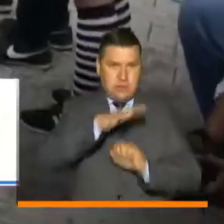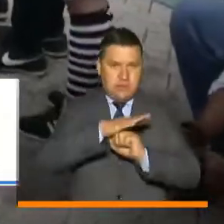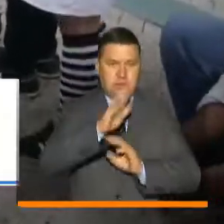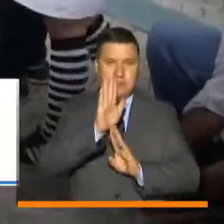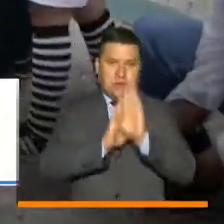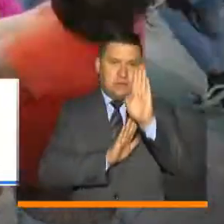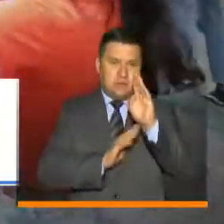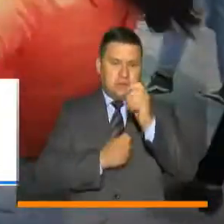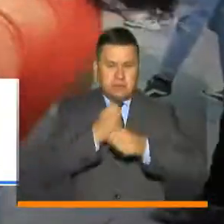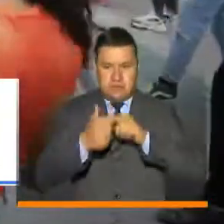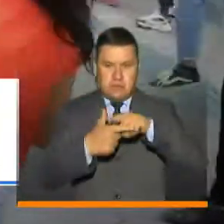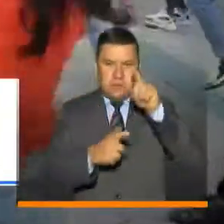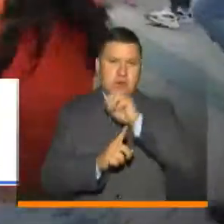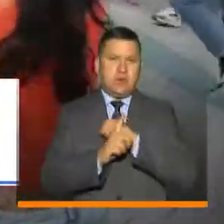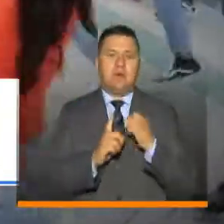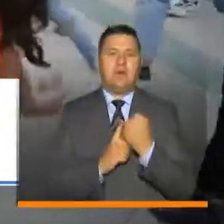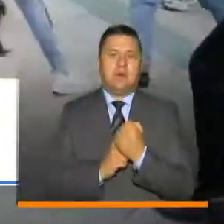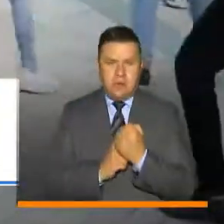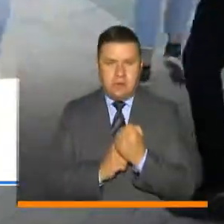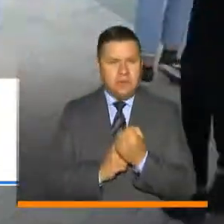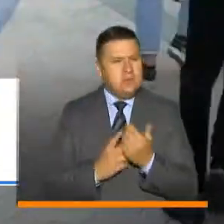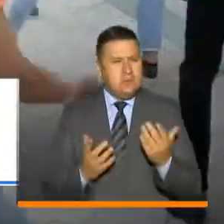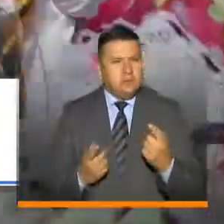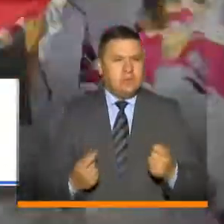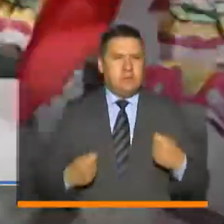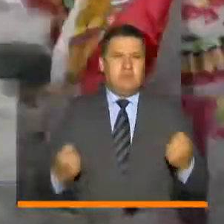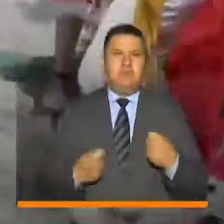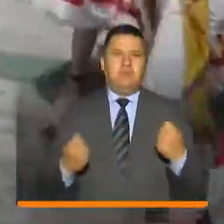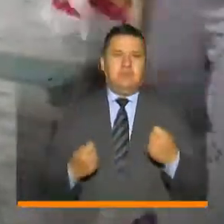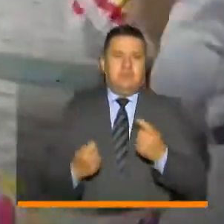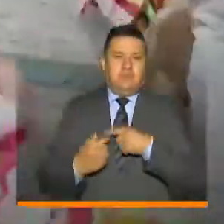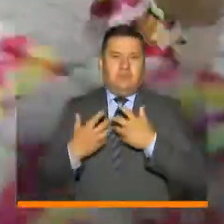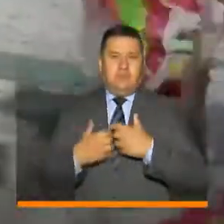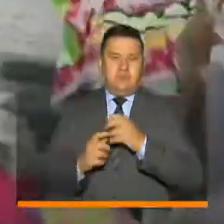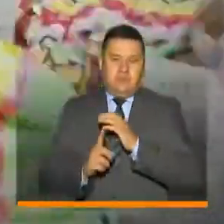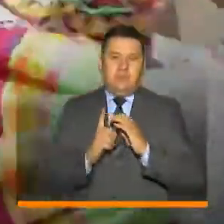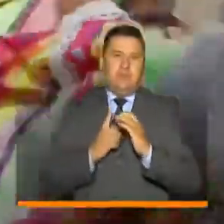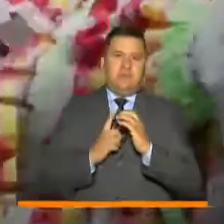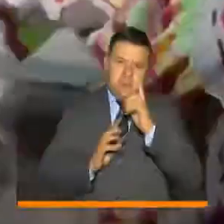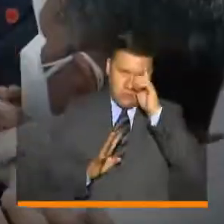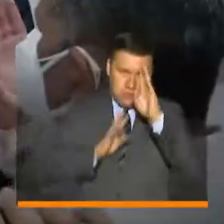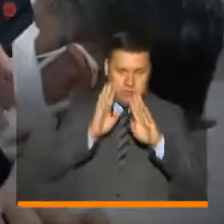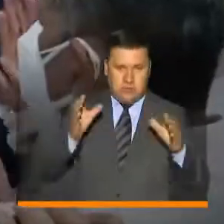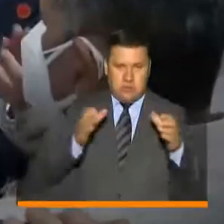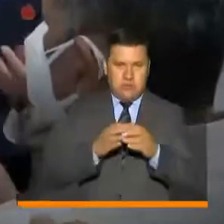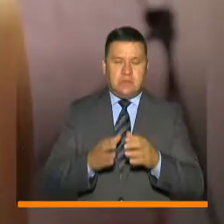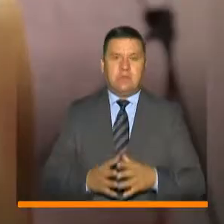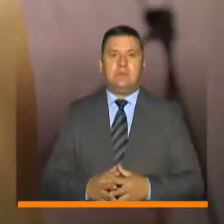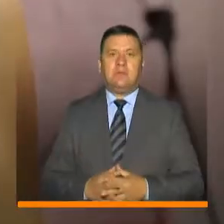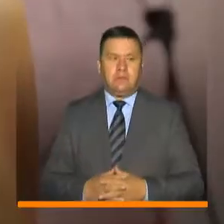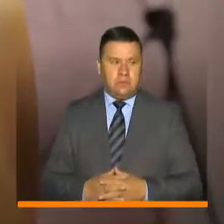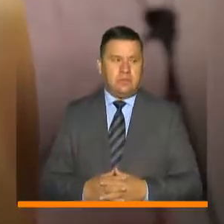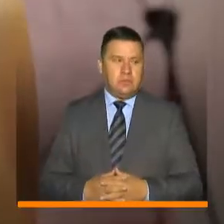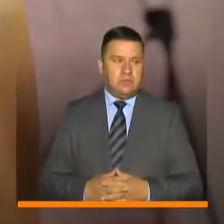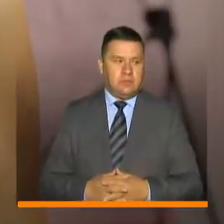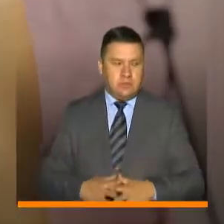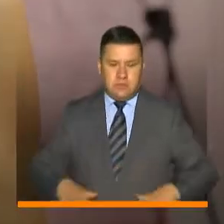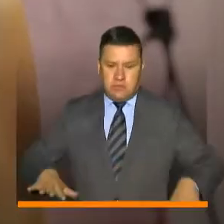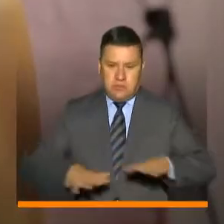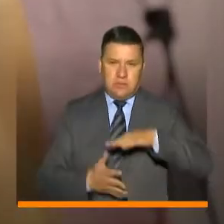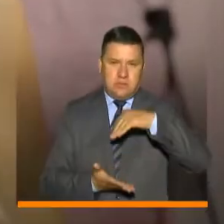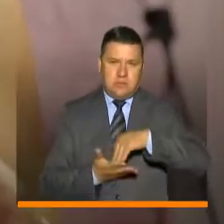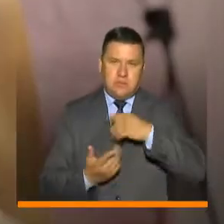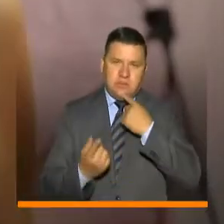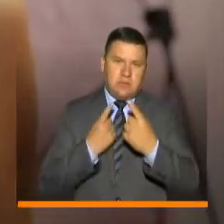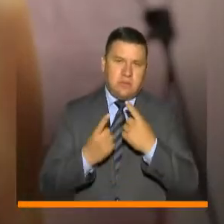cultural, económico y social, donde se promoverán las industrias culturales y creativas de la región. Va a ser un epicentro donde van